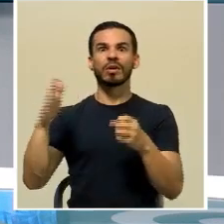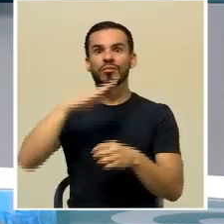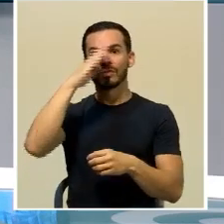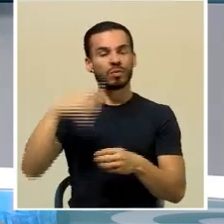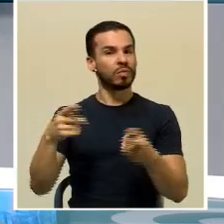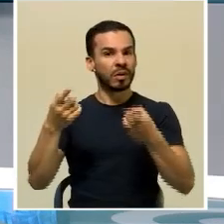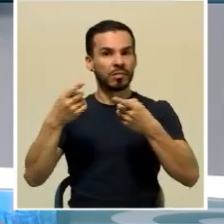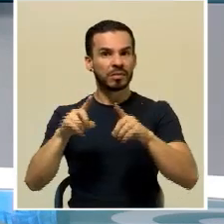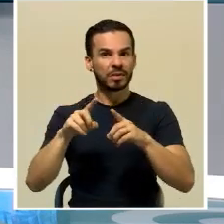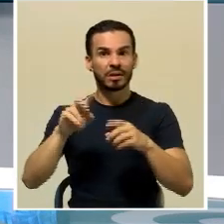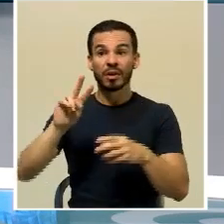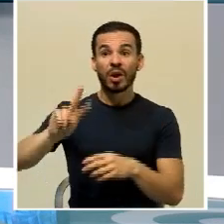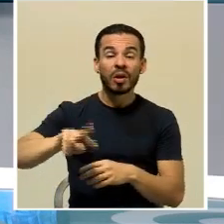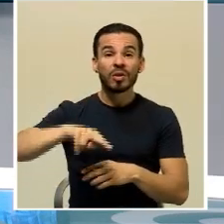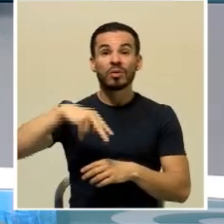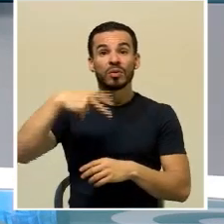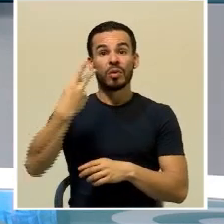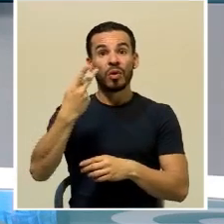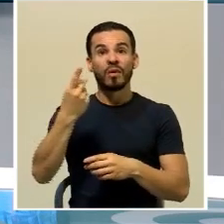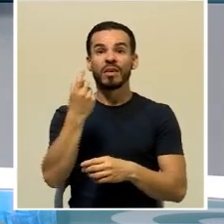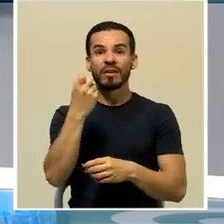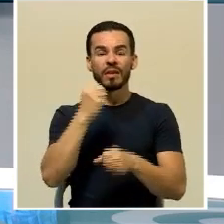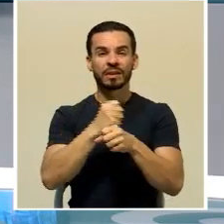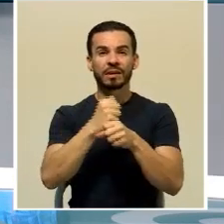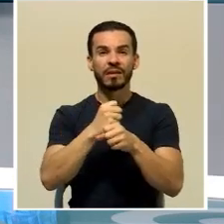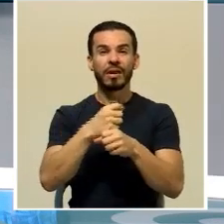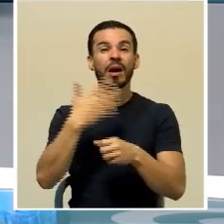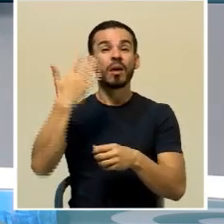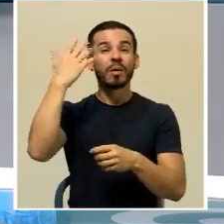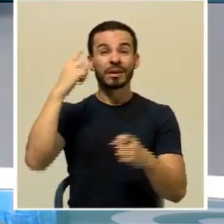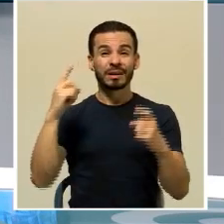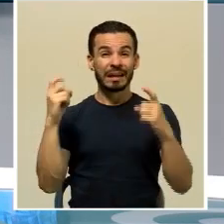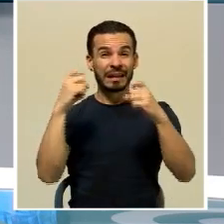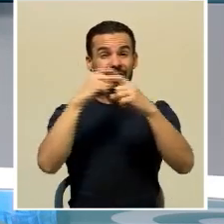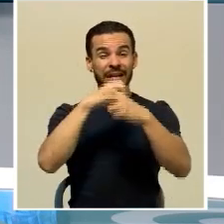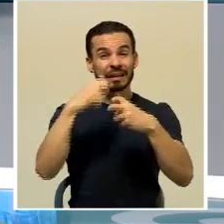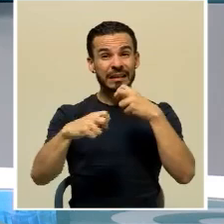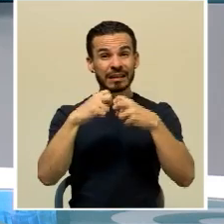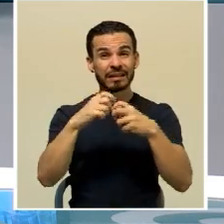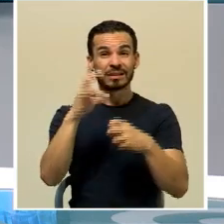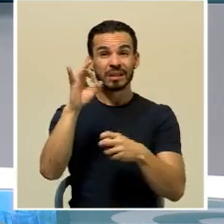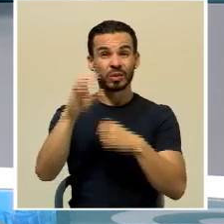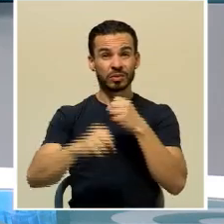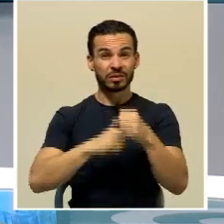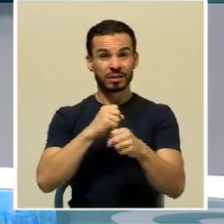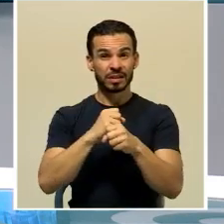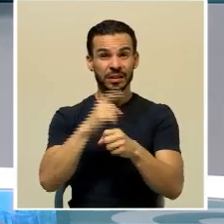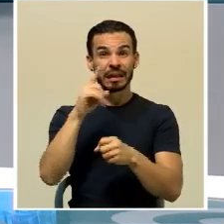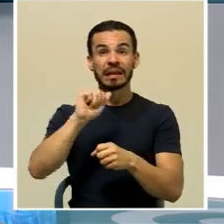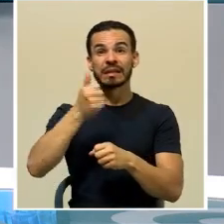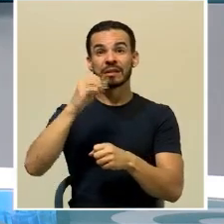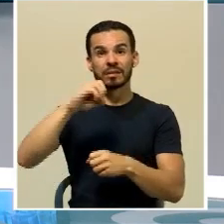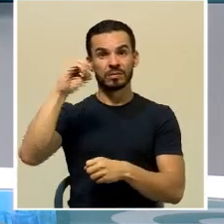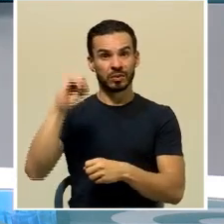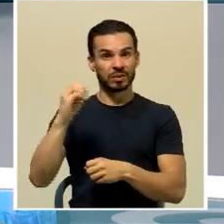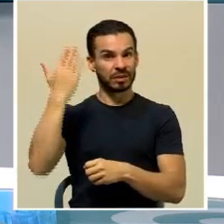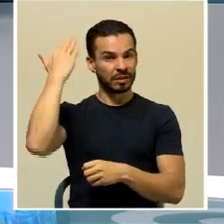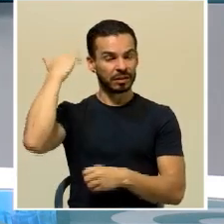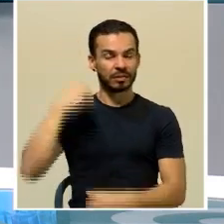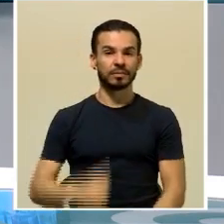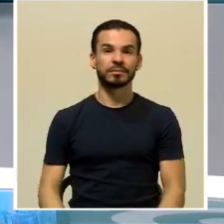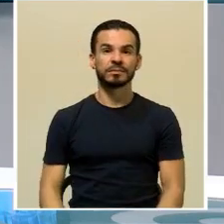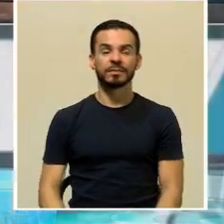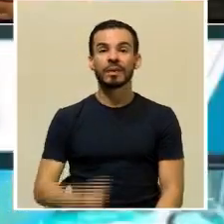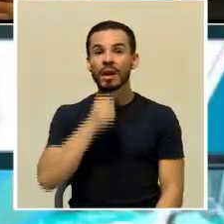incluso duplica la cifra de desempleo que se tuvo durante la crisis de los 80s, que fue un 10%.